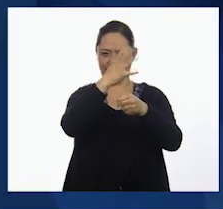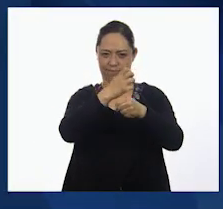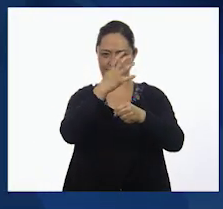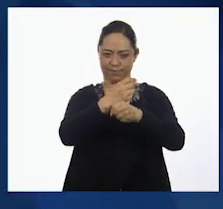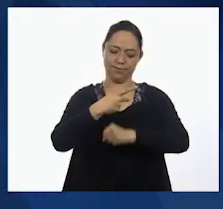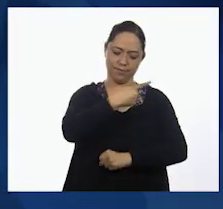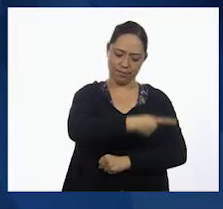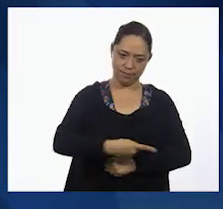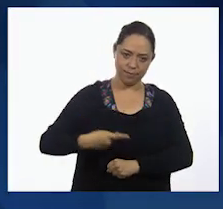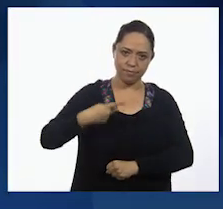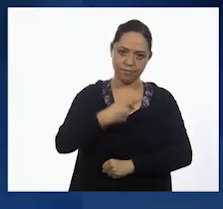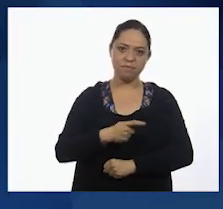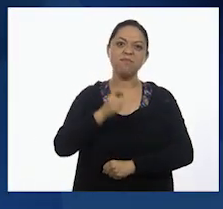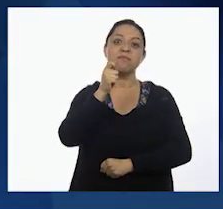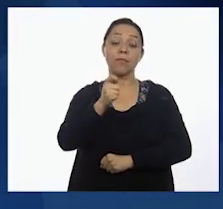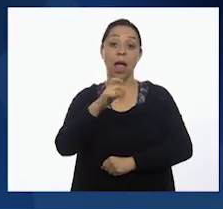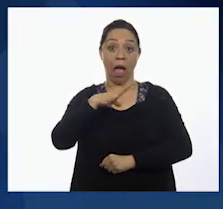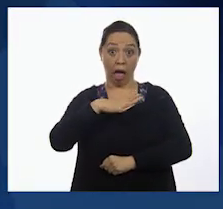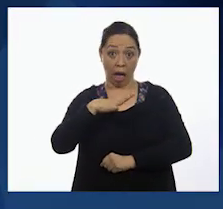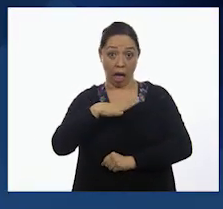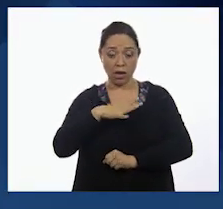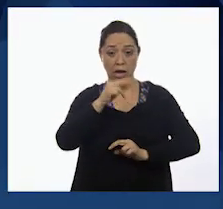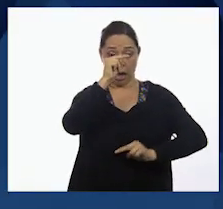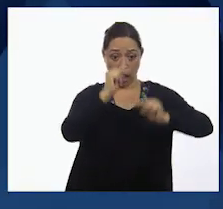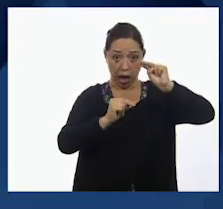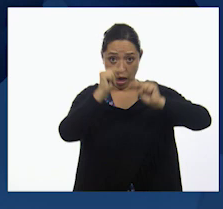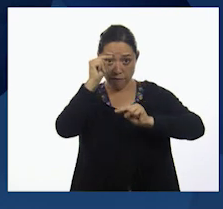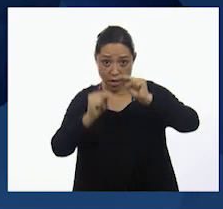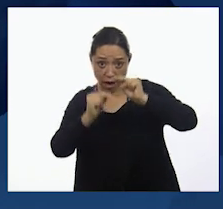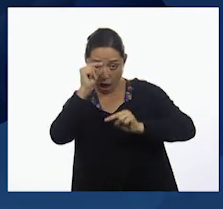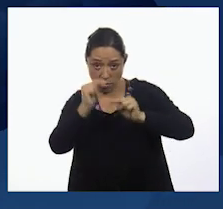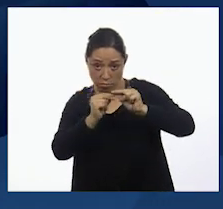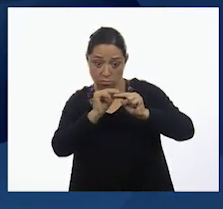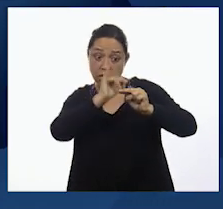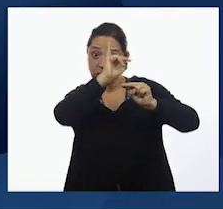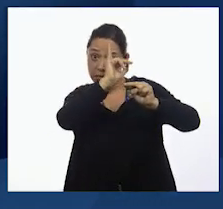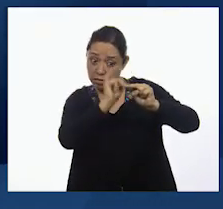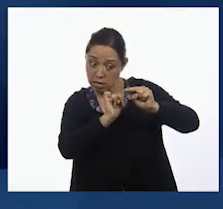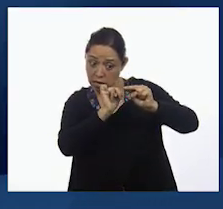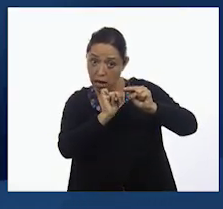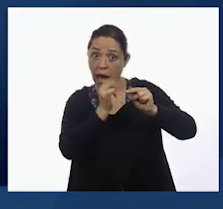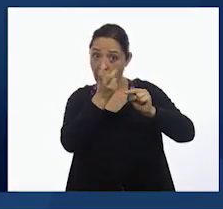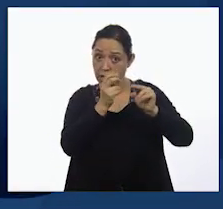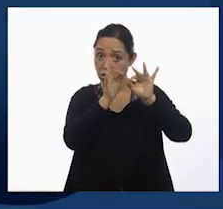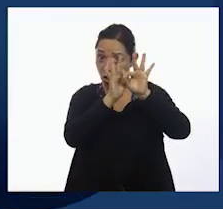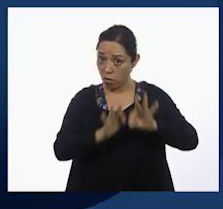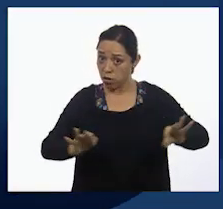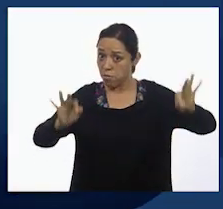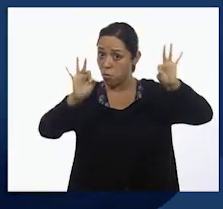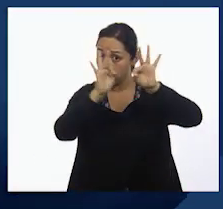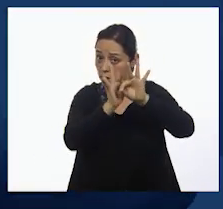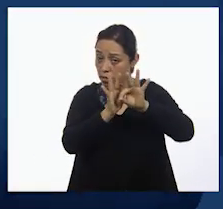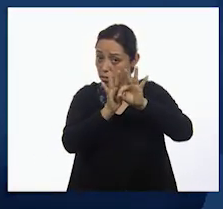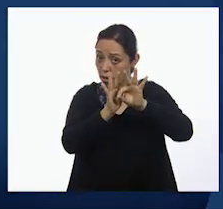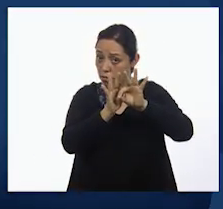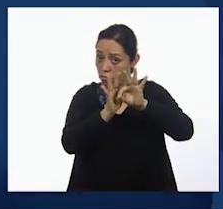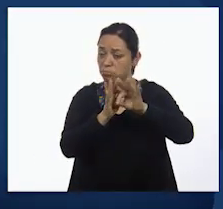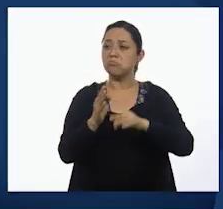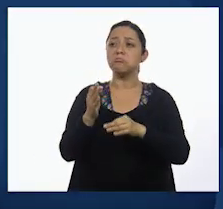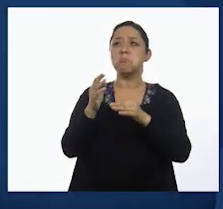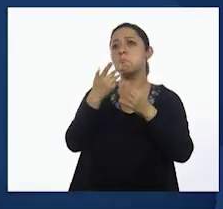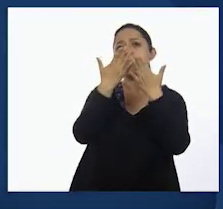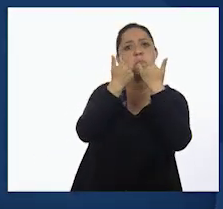pregunta, ¿tiene gráficas? Si es así, ¿proporcionan información relevante? No tiene gráficas,